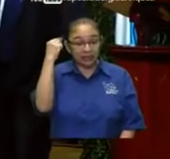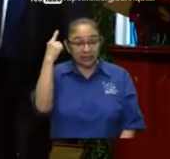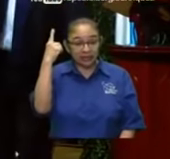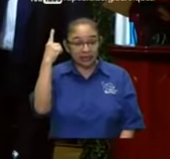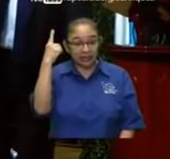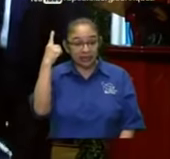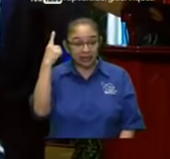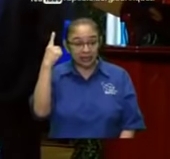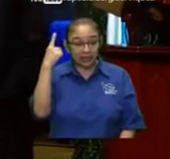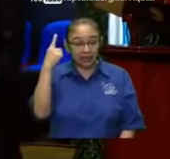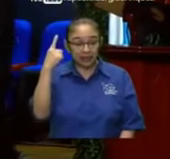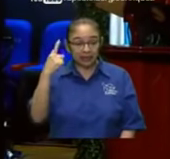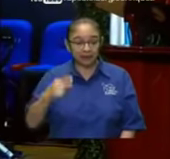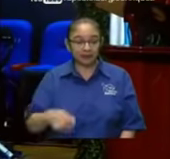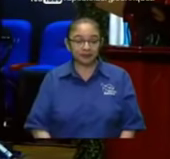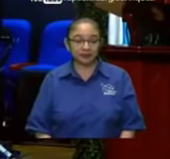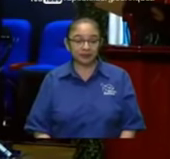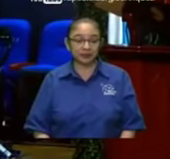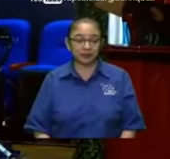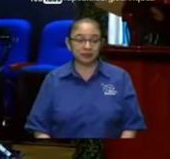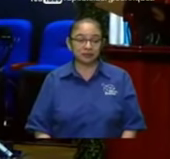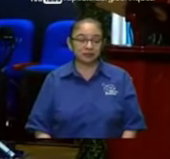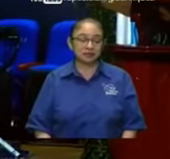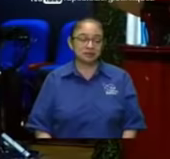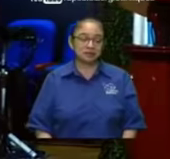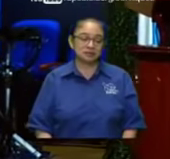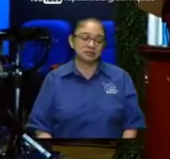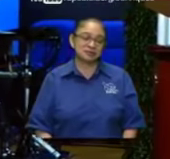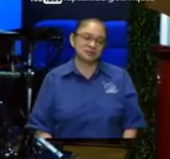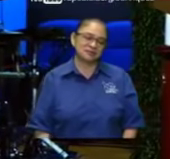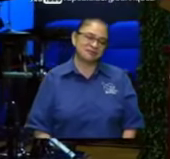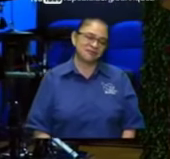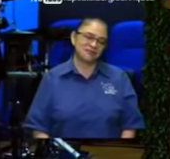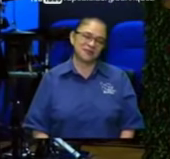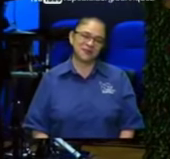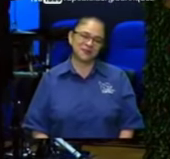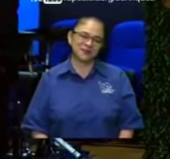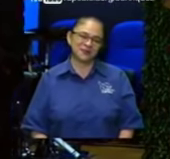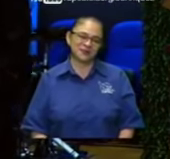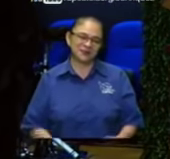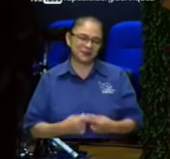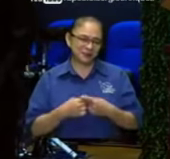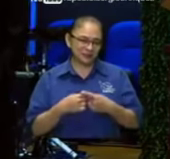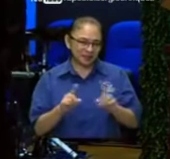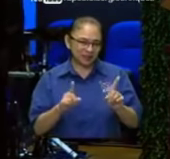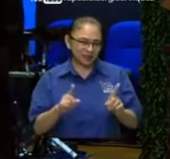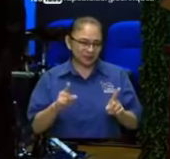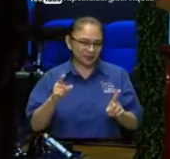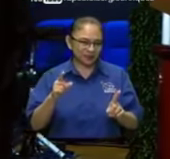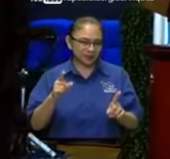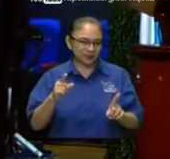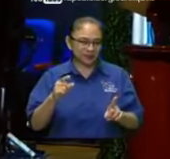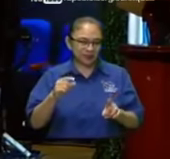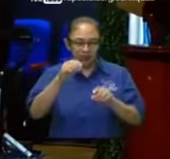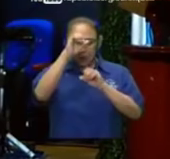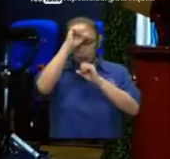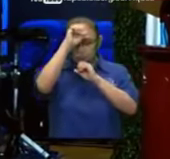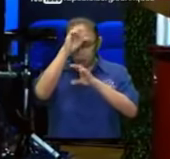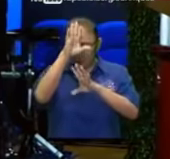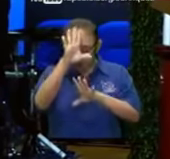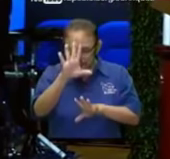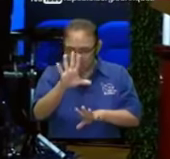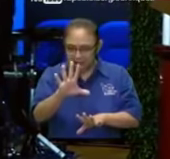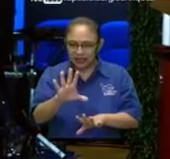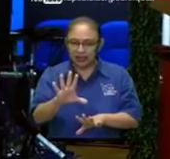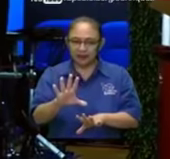es un gran tema y apenas tengo como 5 minutos para terminar. Pero entender, sujetarse a la autoridad, mire, y cuando usted